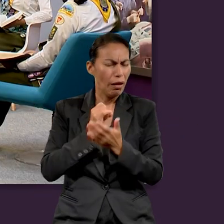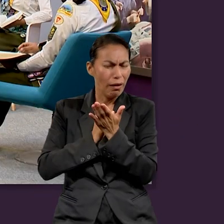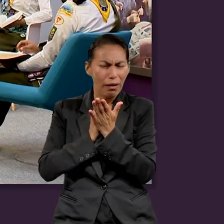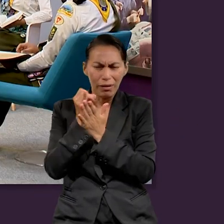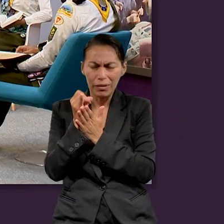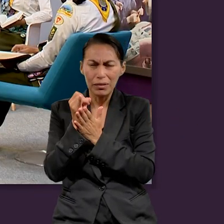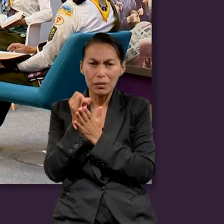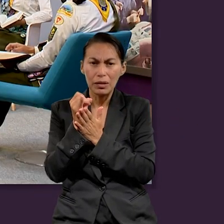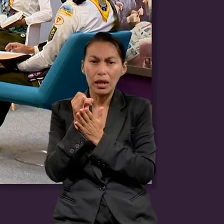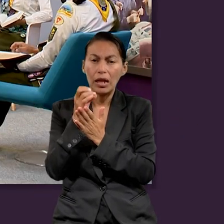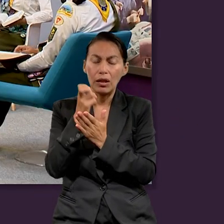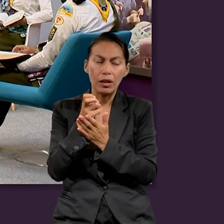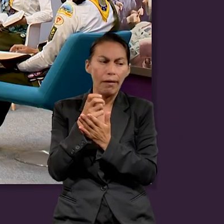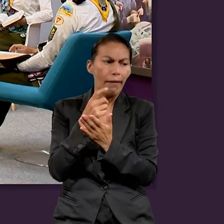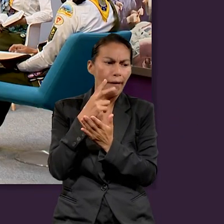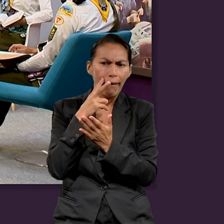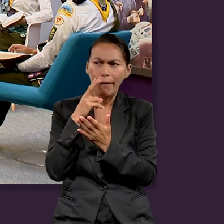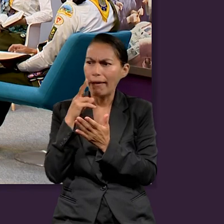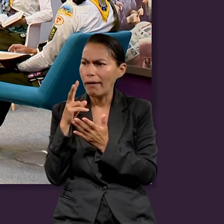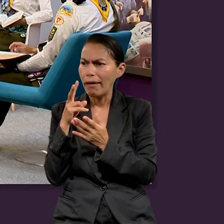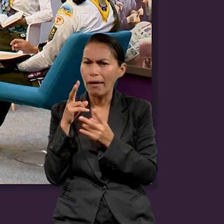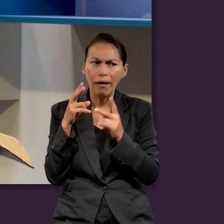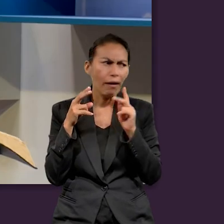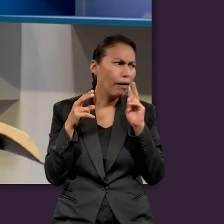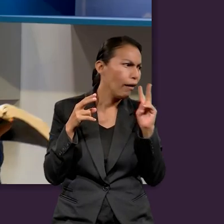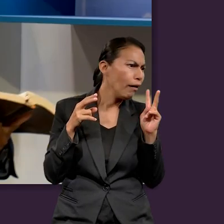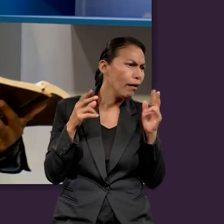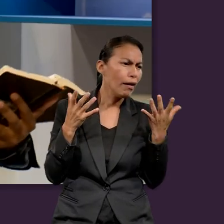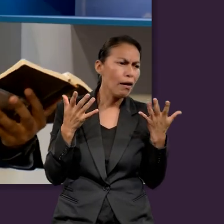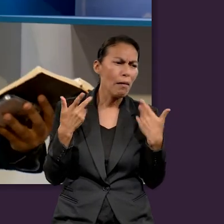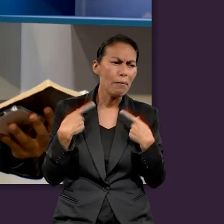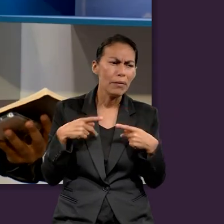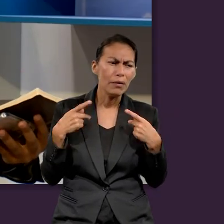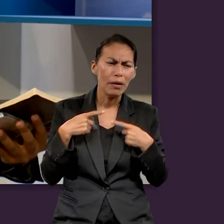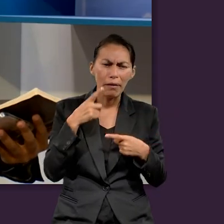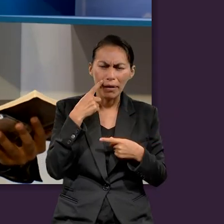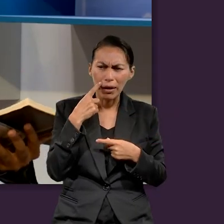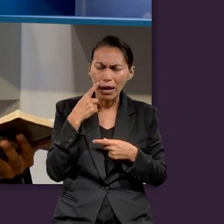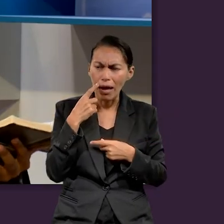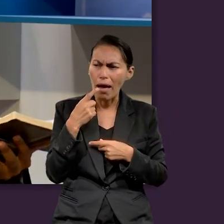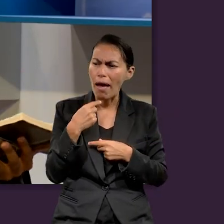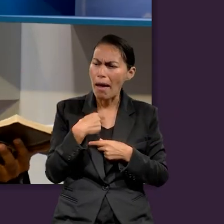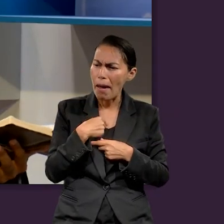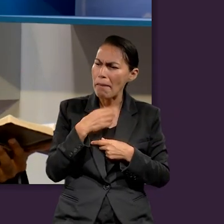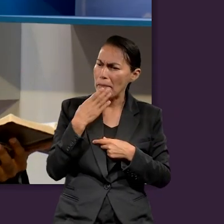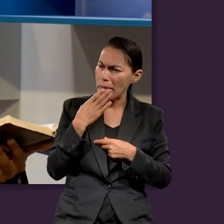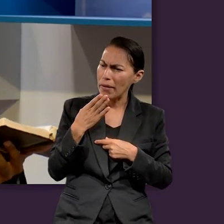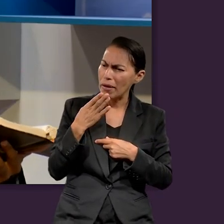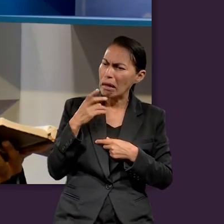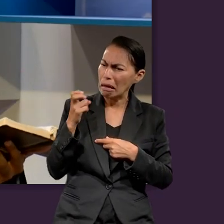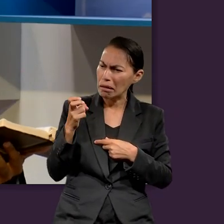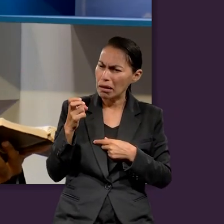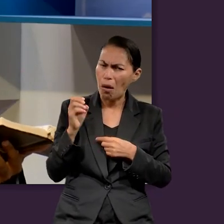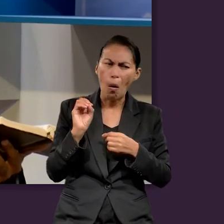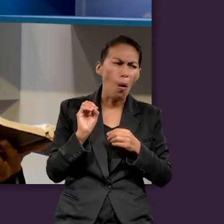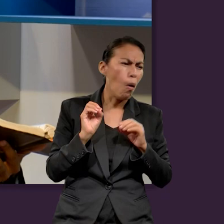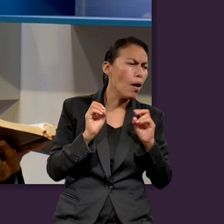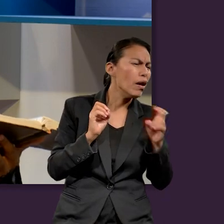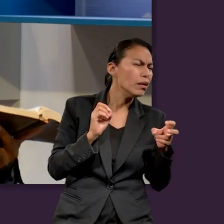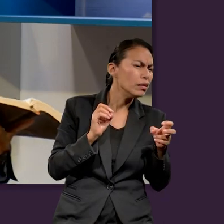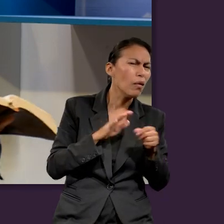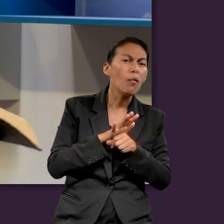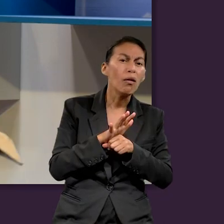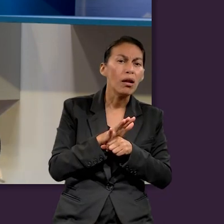decidimos es porque vemos a que Vámonos conviene es más el ser humano funciona por conveniencia